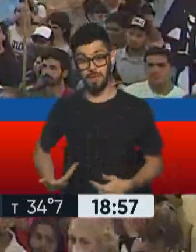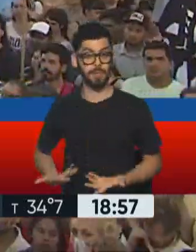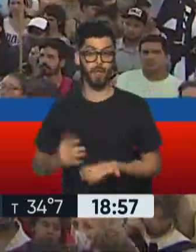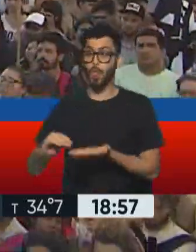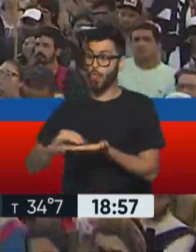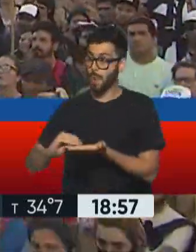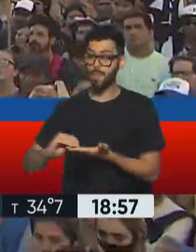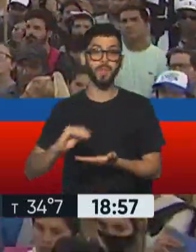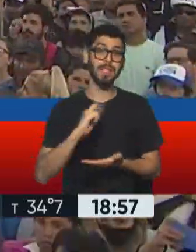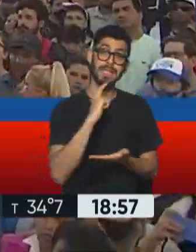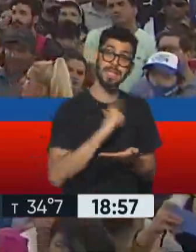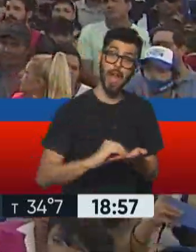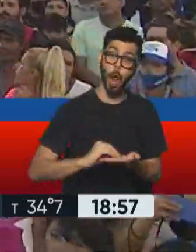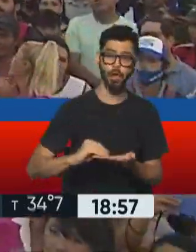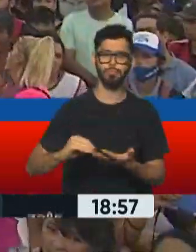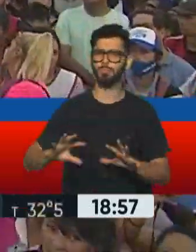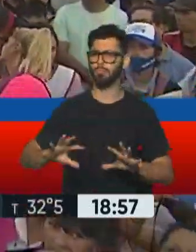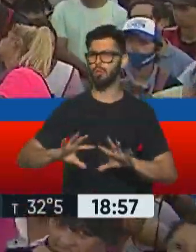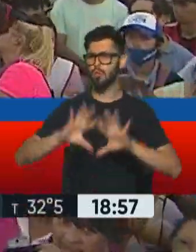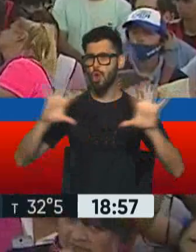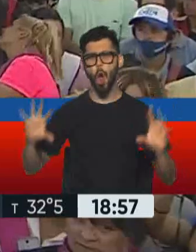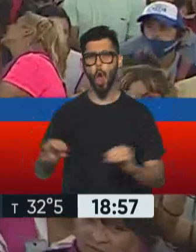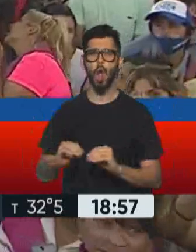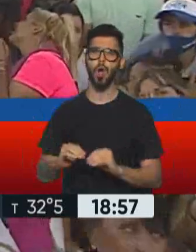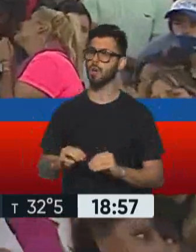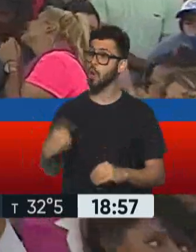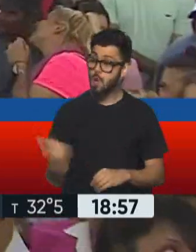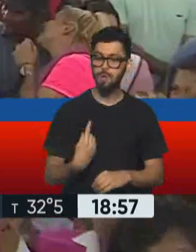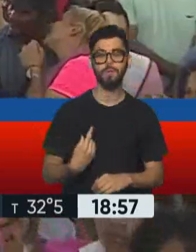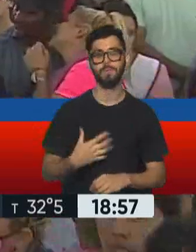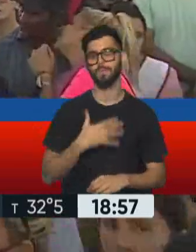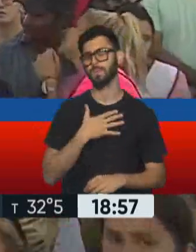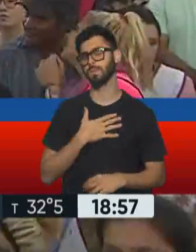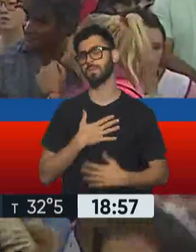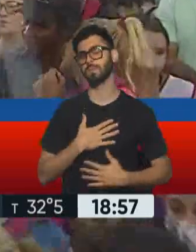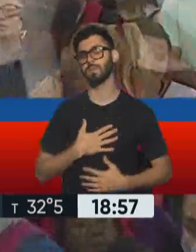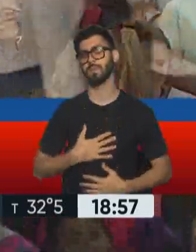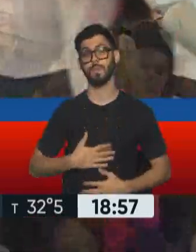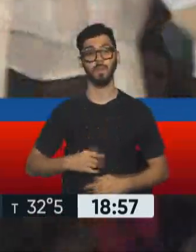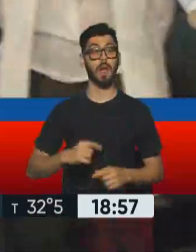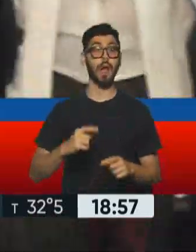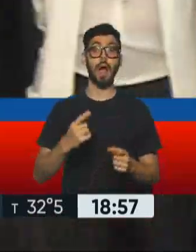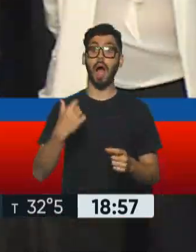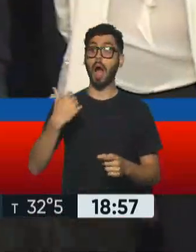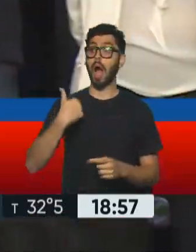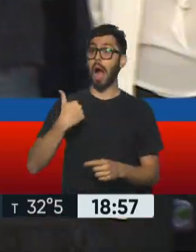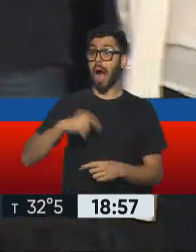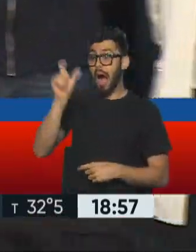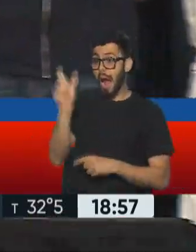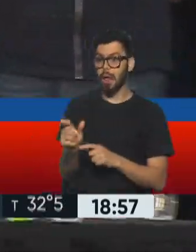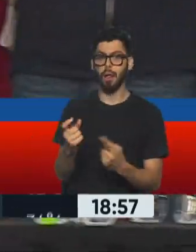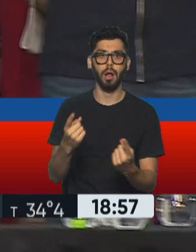diputados, senadores, todos tenemos la íntima tranquilidad de que a ningún argentino le faltó una cama, a